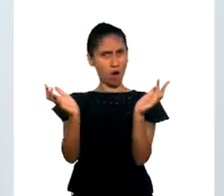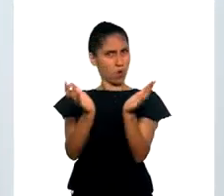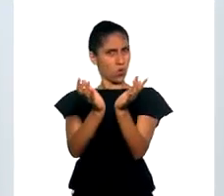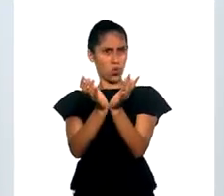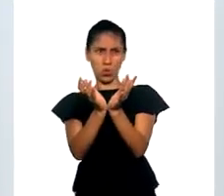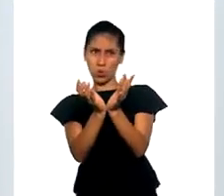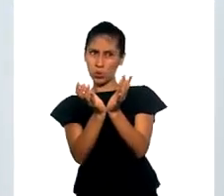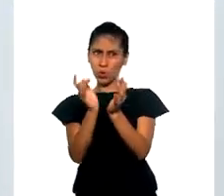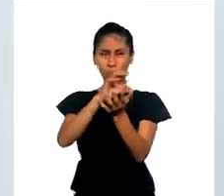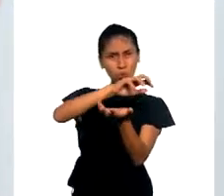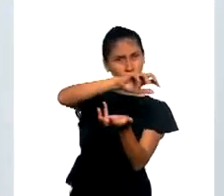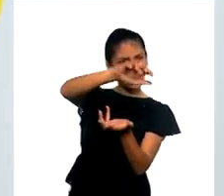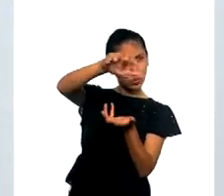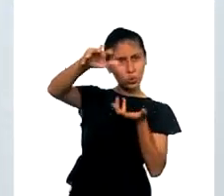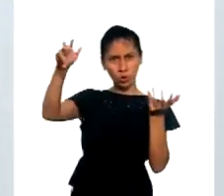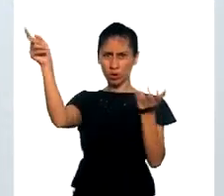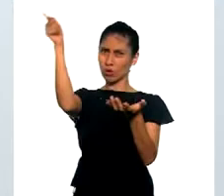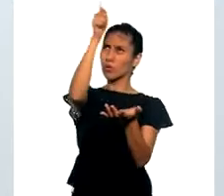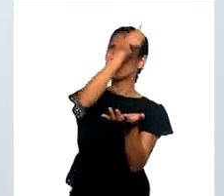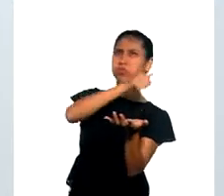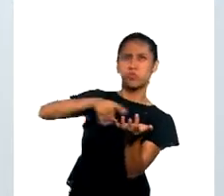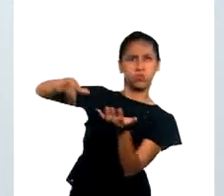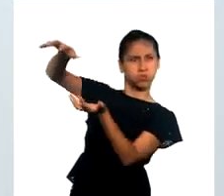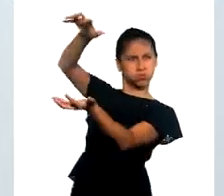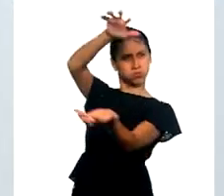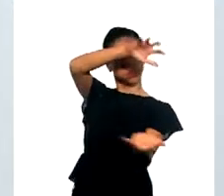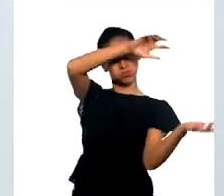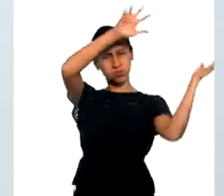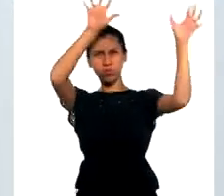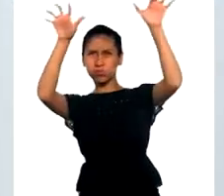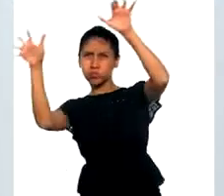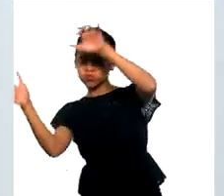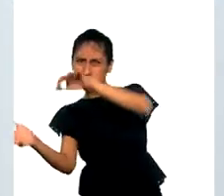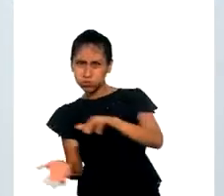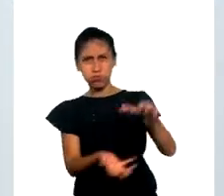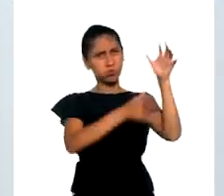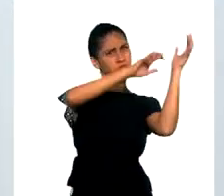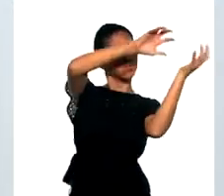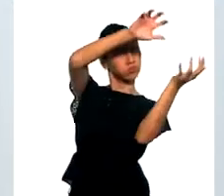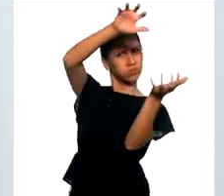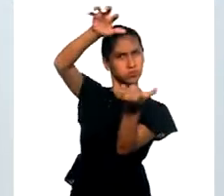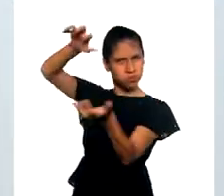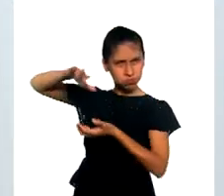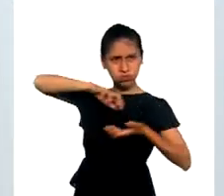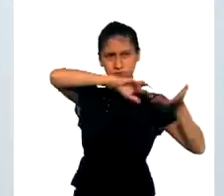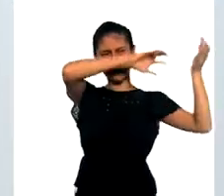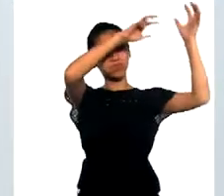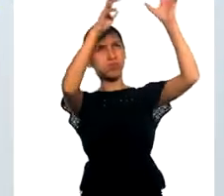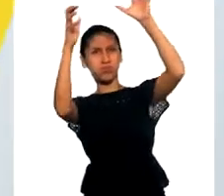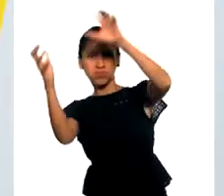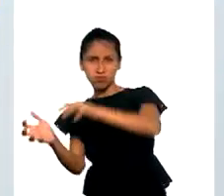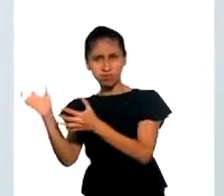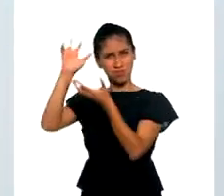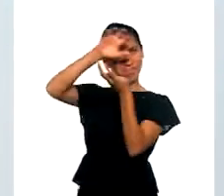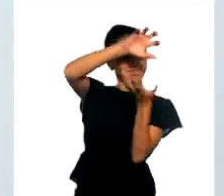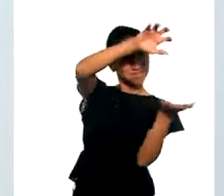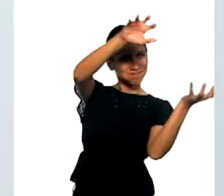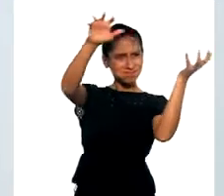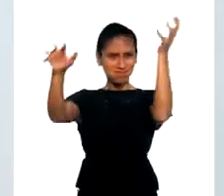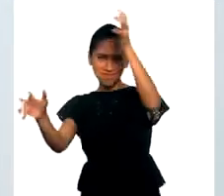una gran bola de energía que tenemos aquí y ahora esta energía que es demasiada